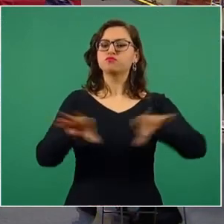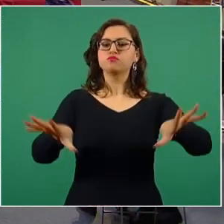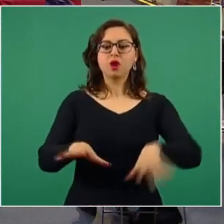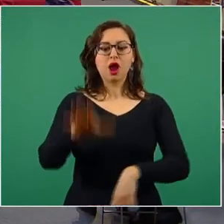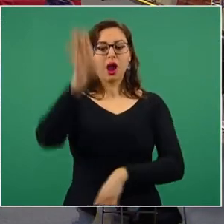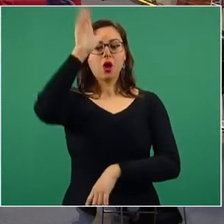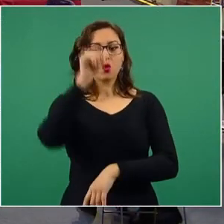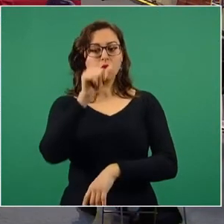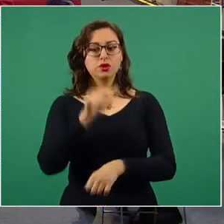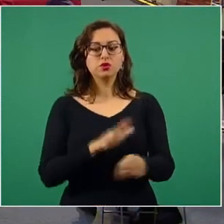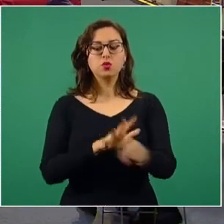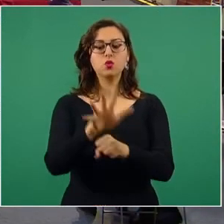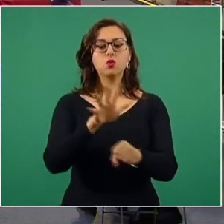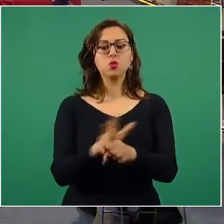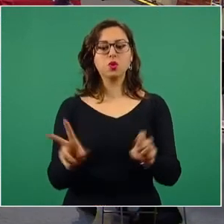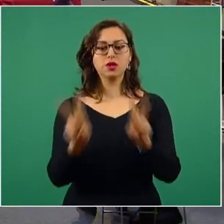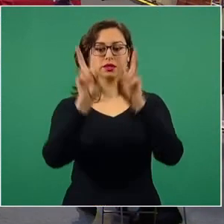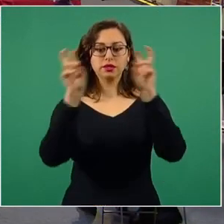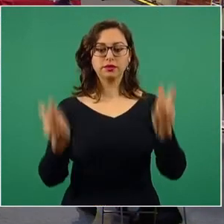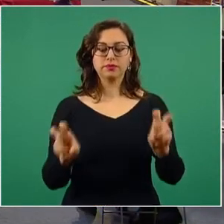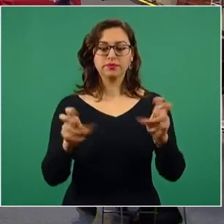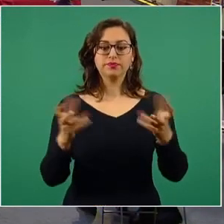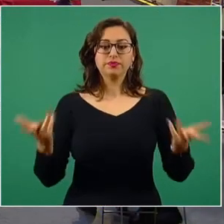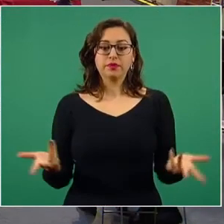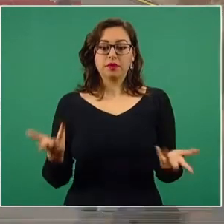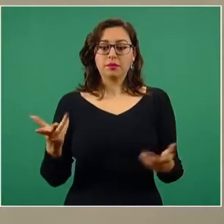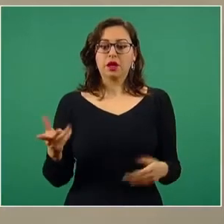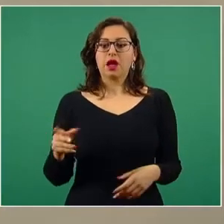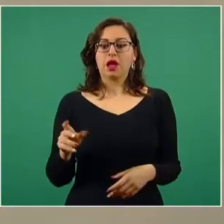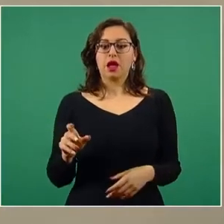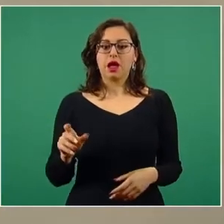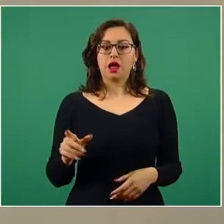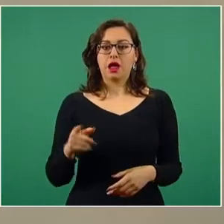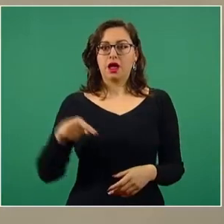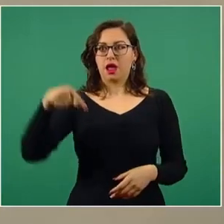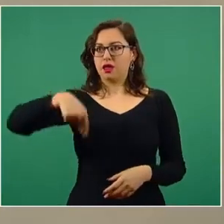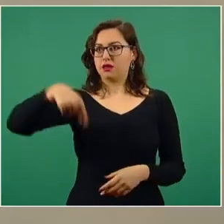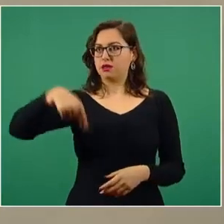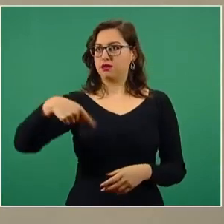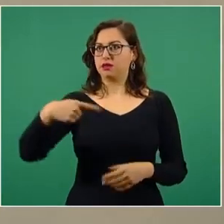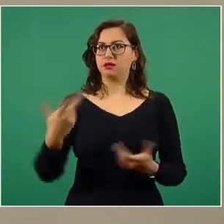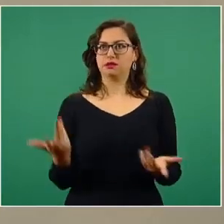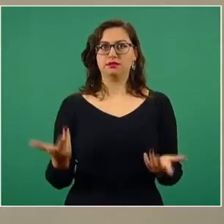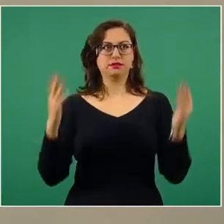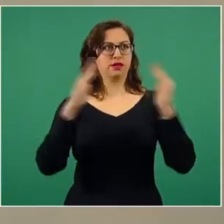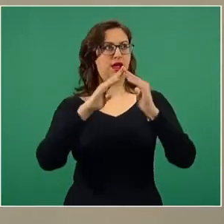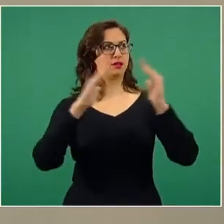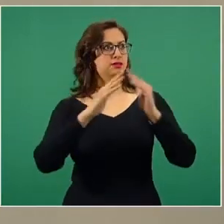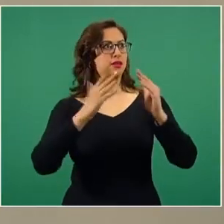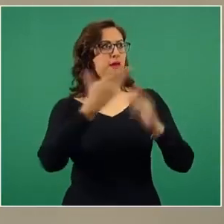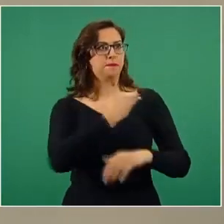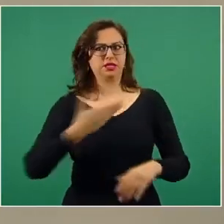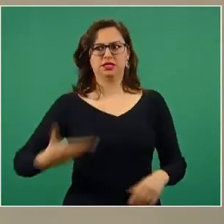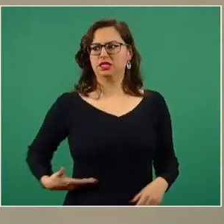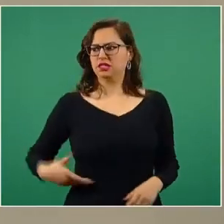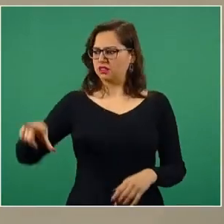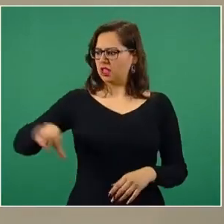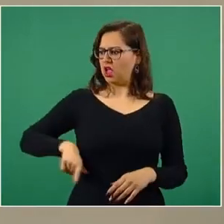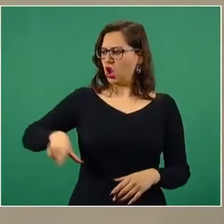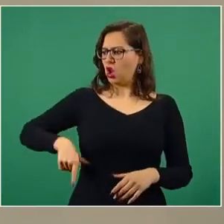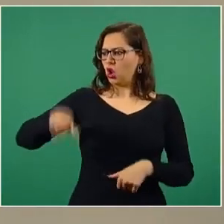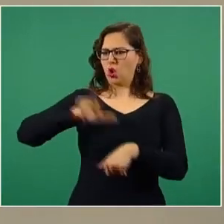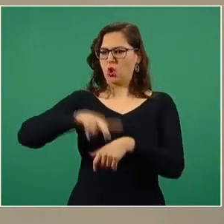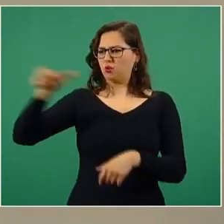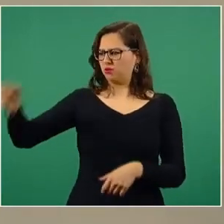por el medio del cual usted crea la figura del gobernador de Palacio Nacional. Sí. Yo hay que preguntar primero cuál es la motivación de